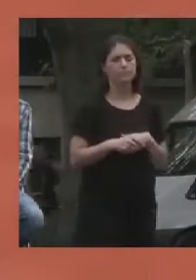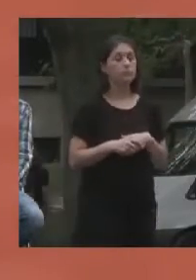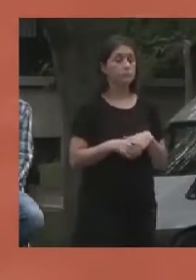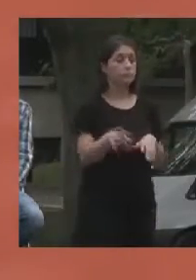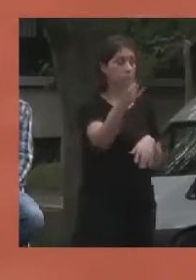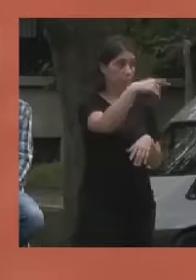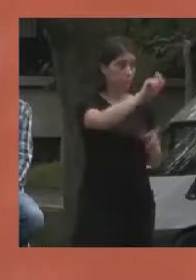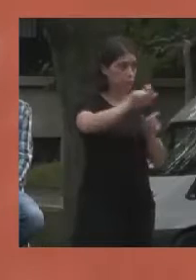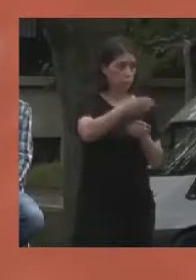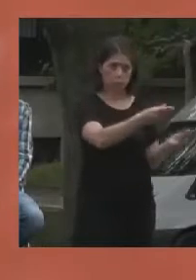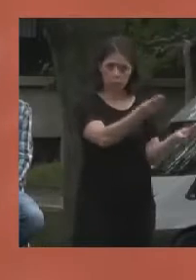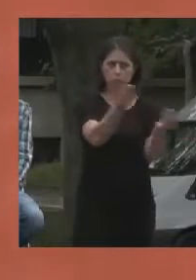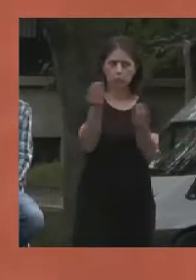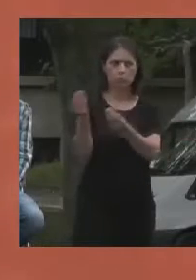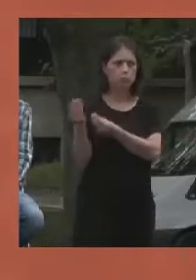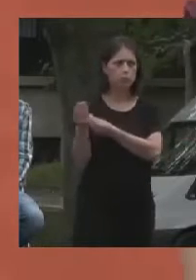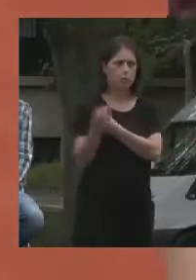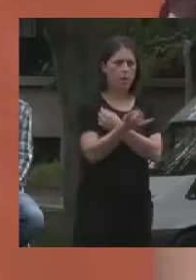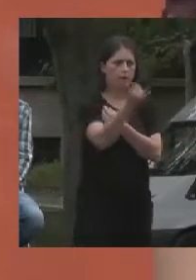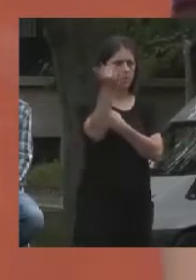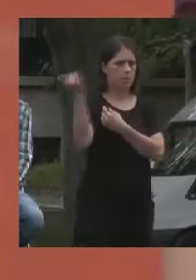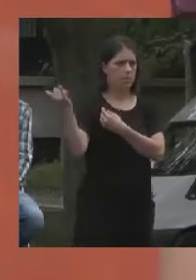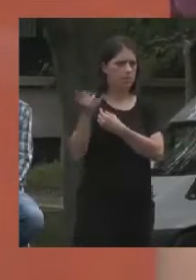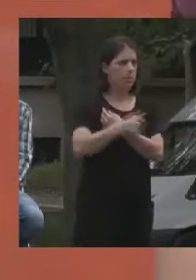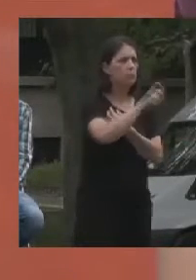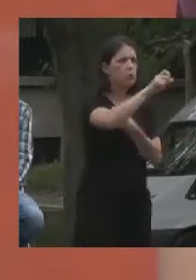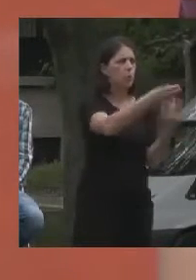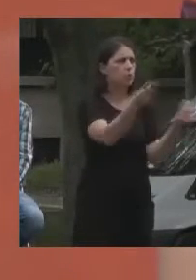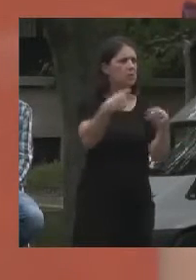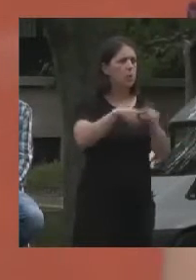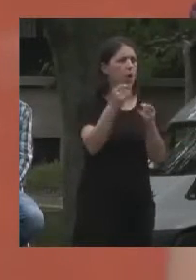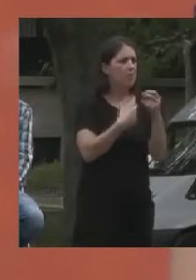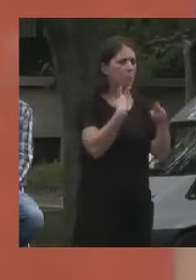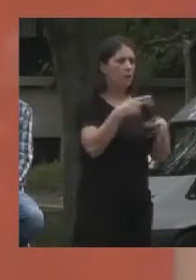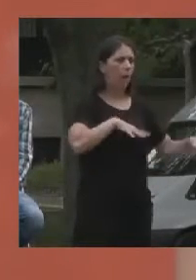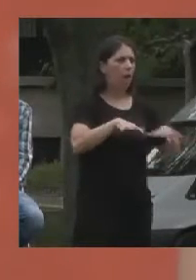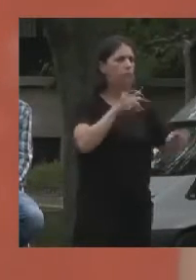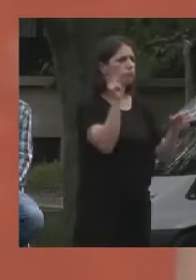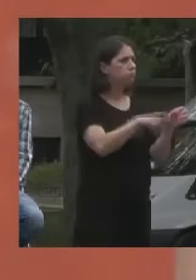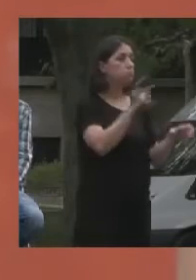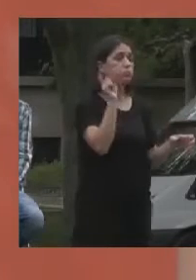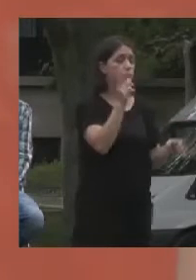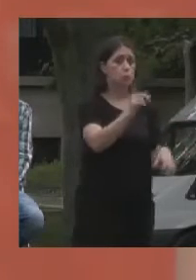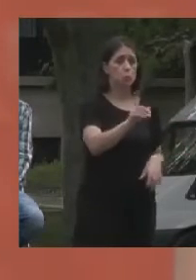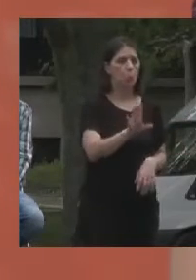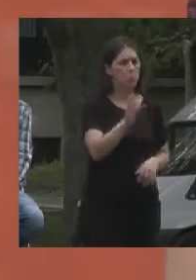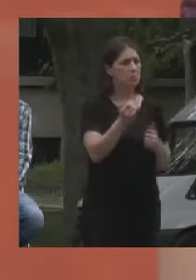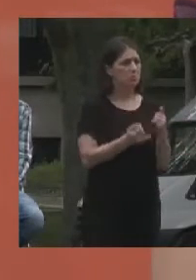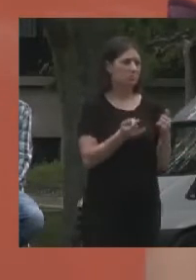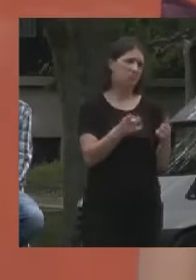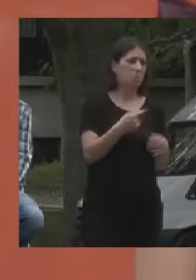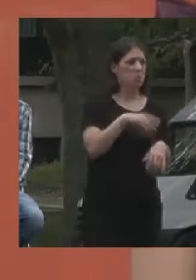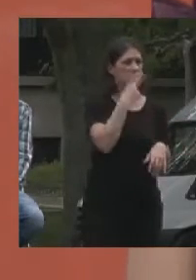Desa xente hai moita. Hai moita xente que non está activamente na política e que tamén non lle